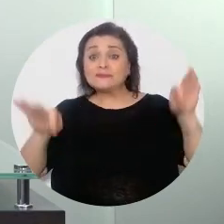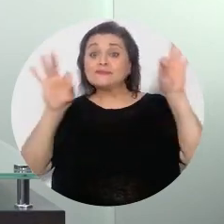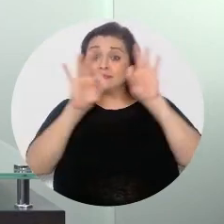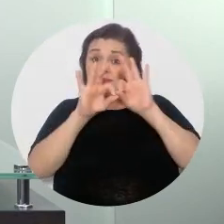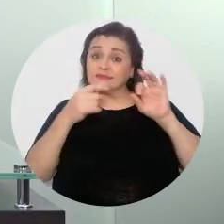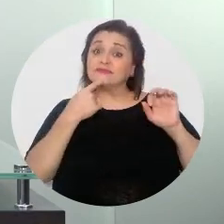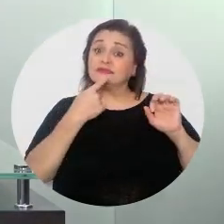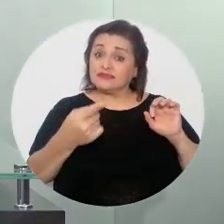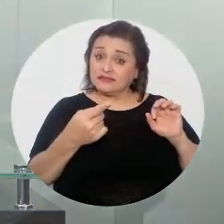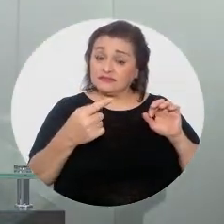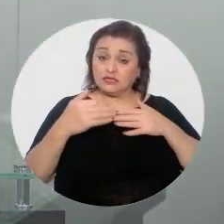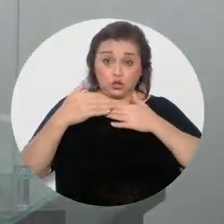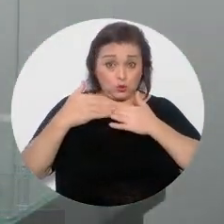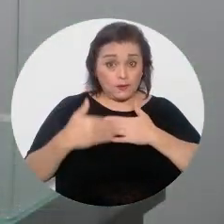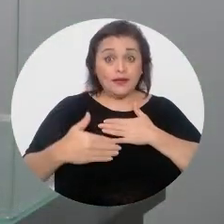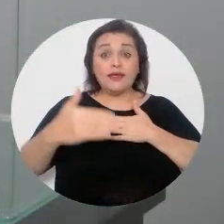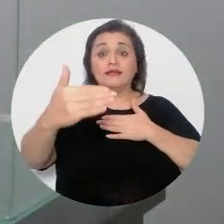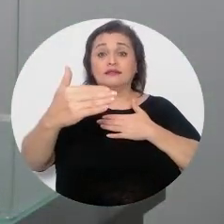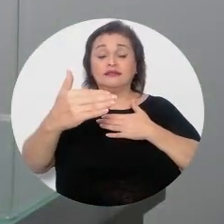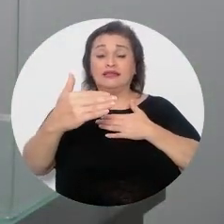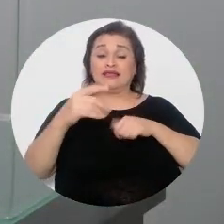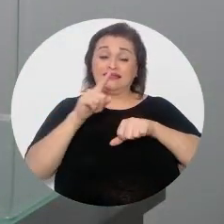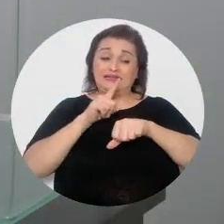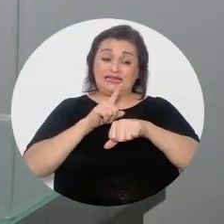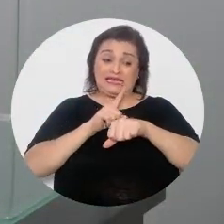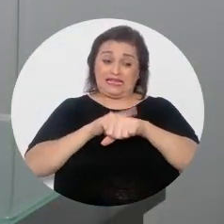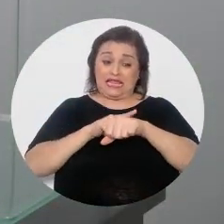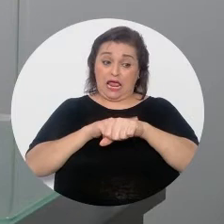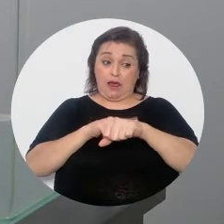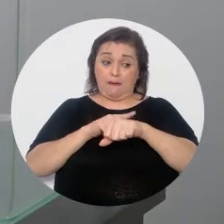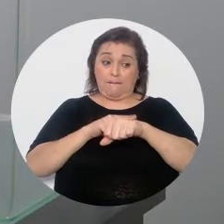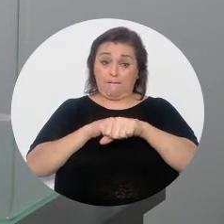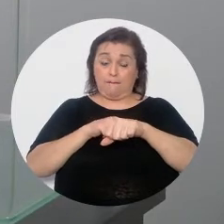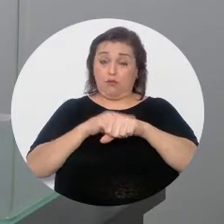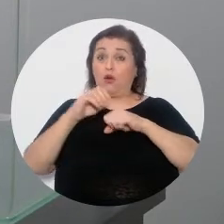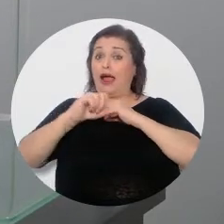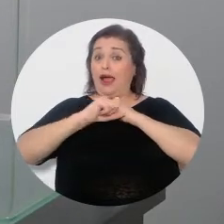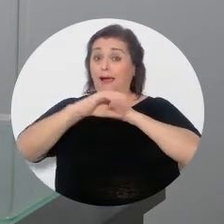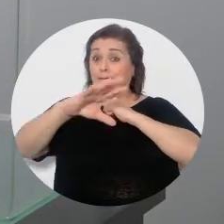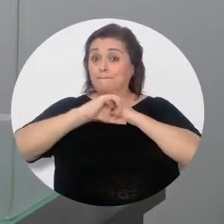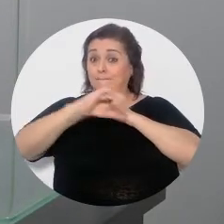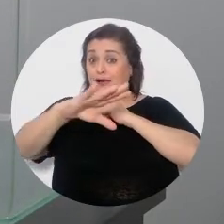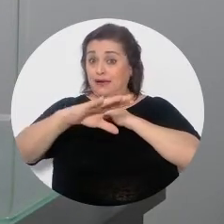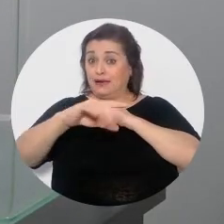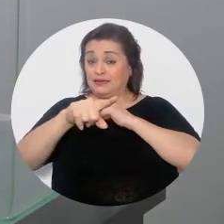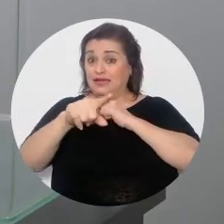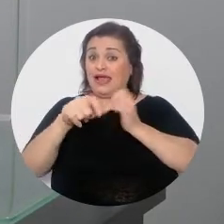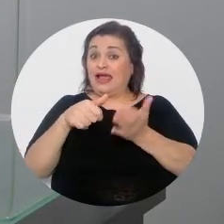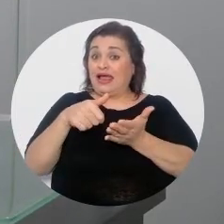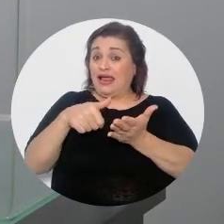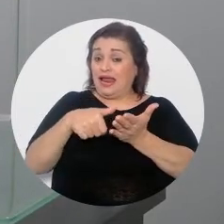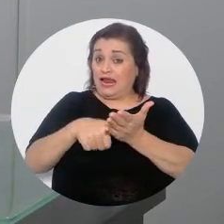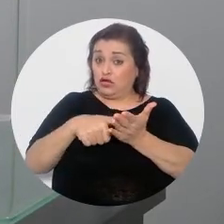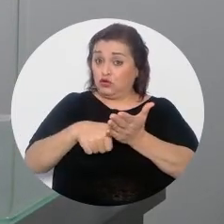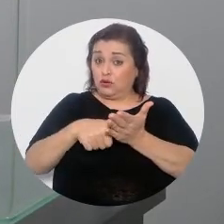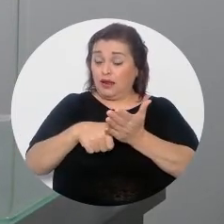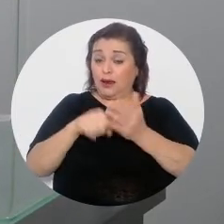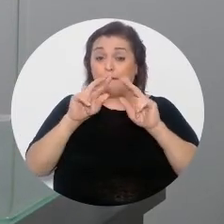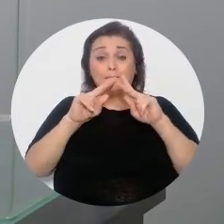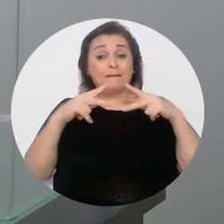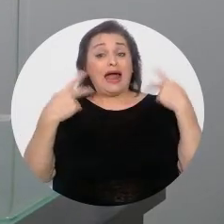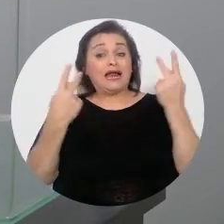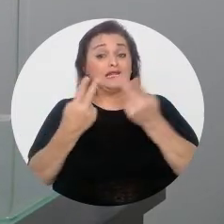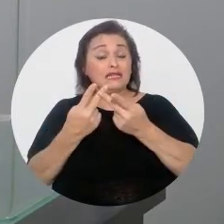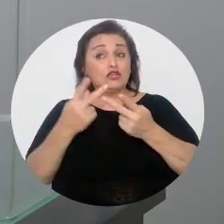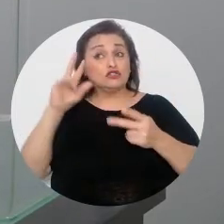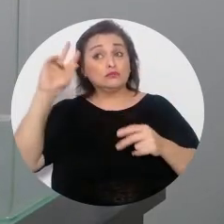Es importante señalar que durante la época de la campaña electoral, los partidos